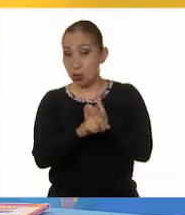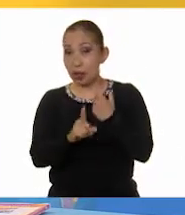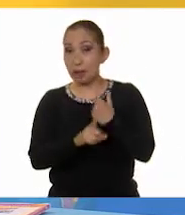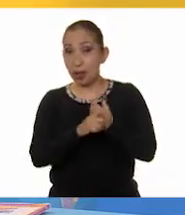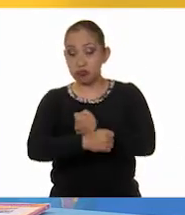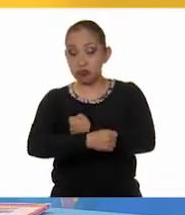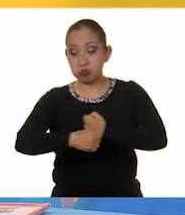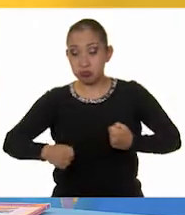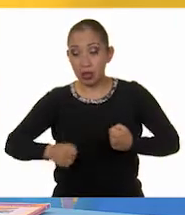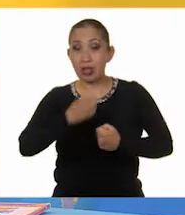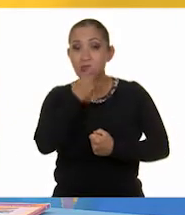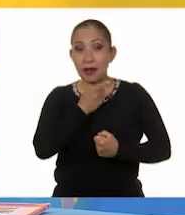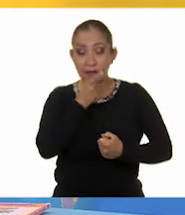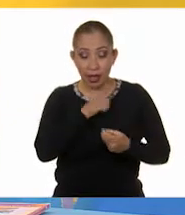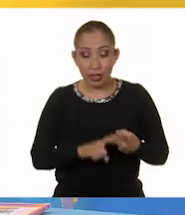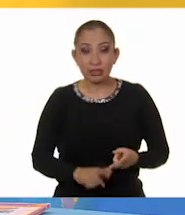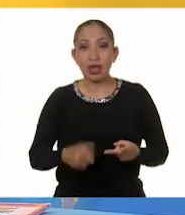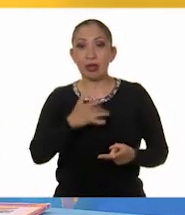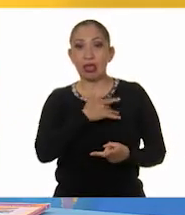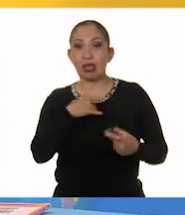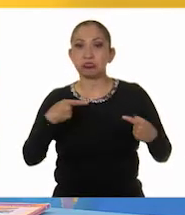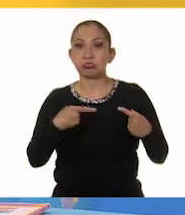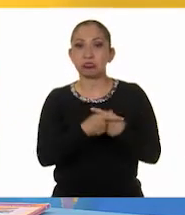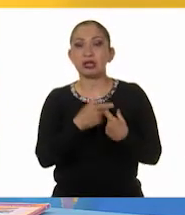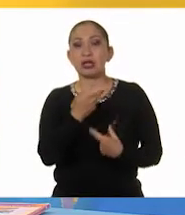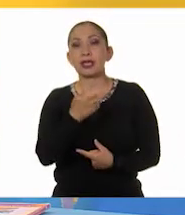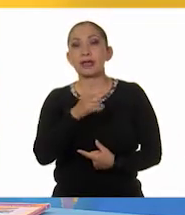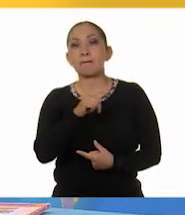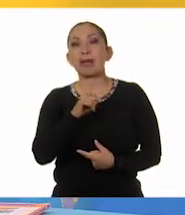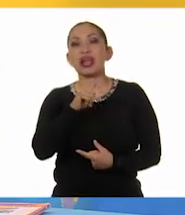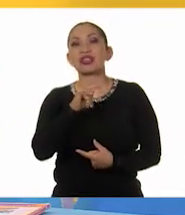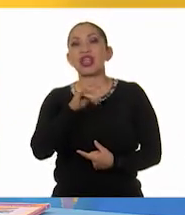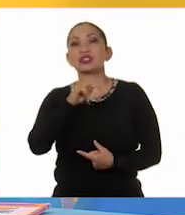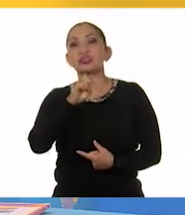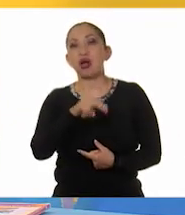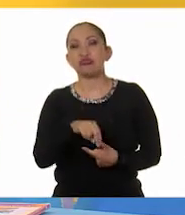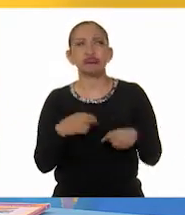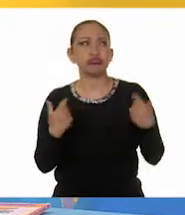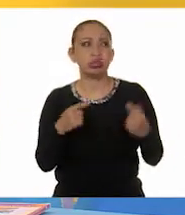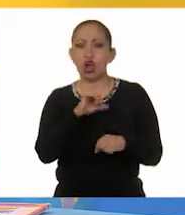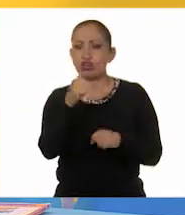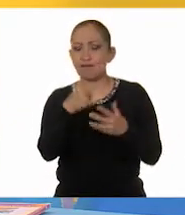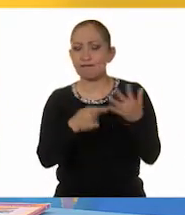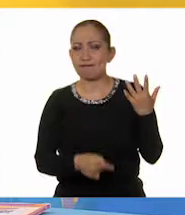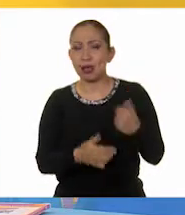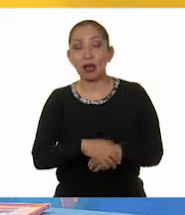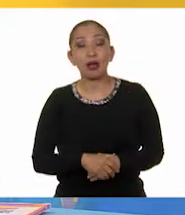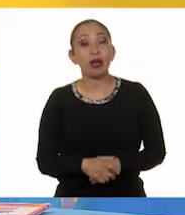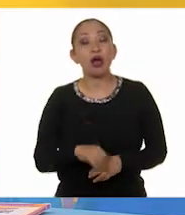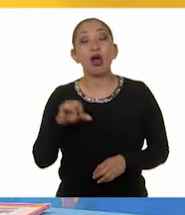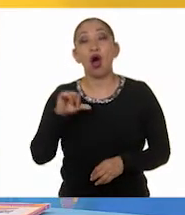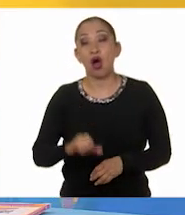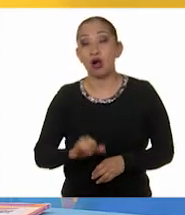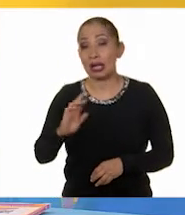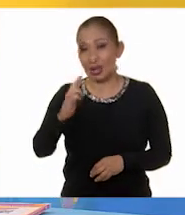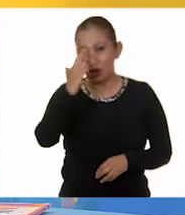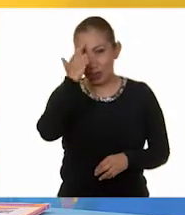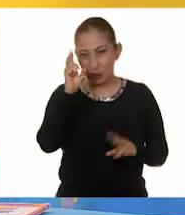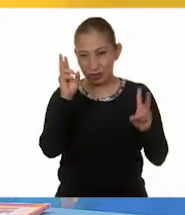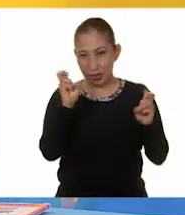la obesidad, la diabetes, la hipertensión y muchas más. Bueno, el contenido que hoy hemos